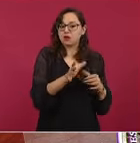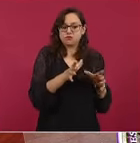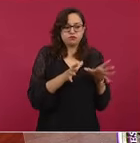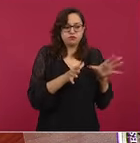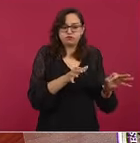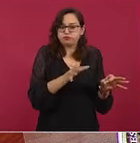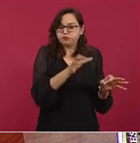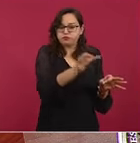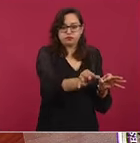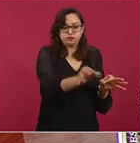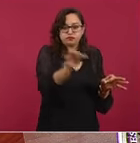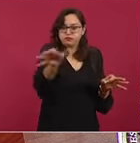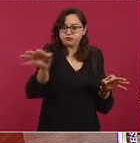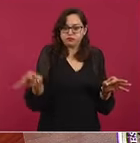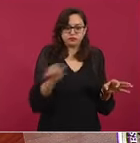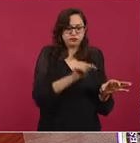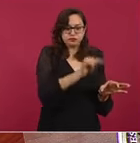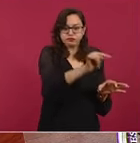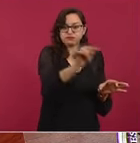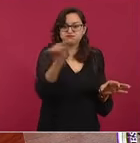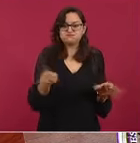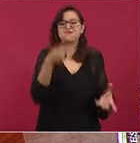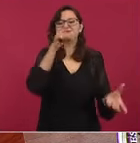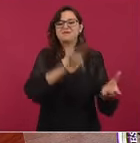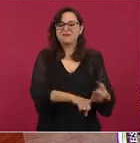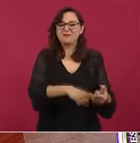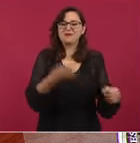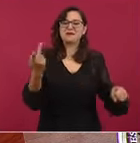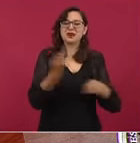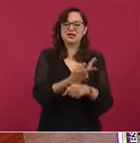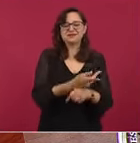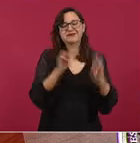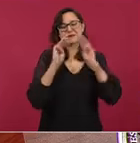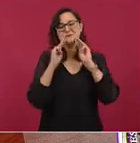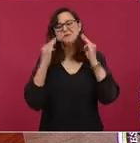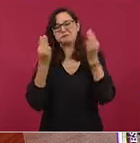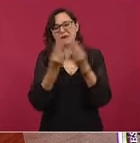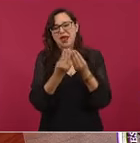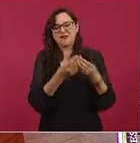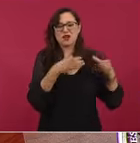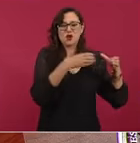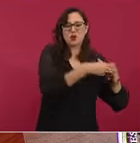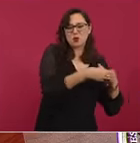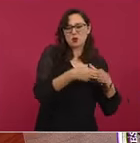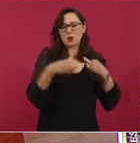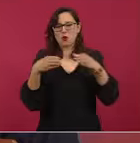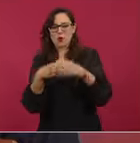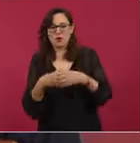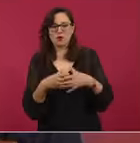y que tiene que ver más con el enfrentamiento de bandas.